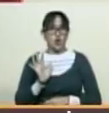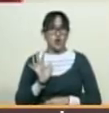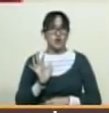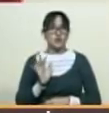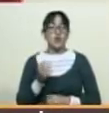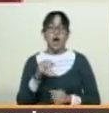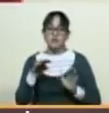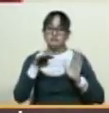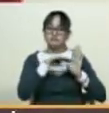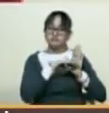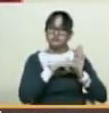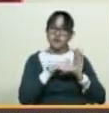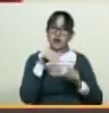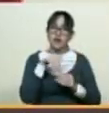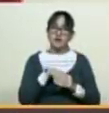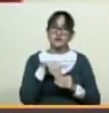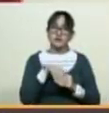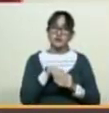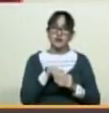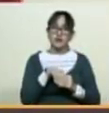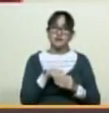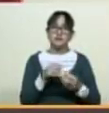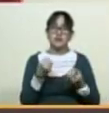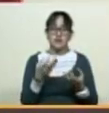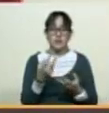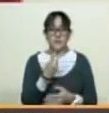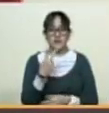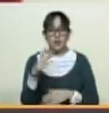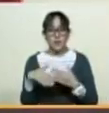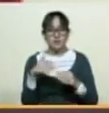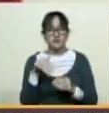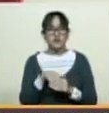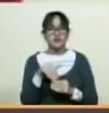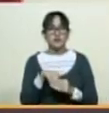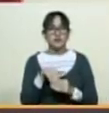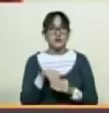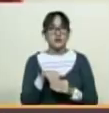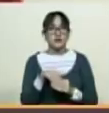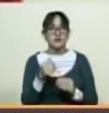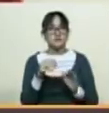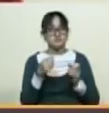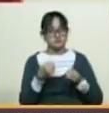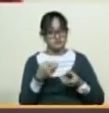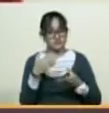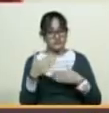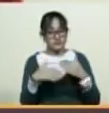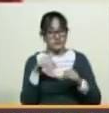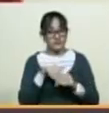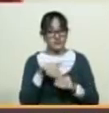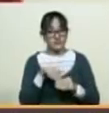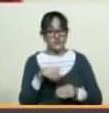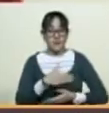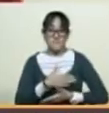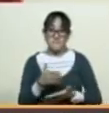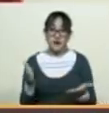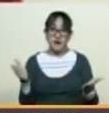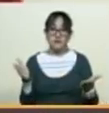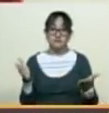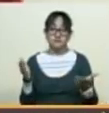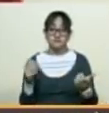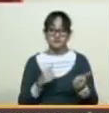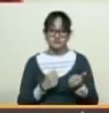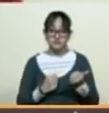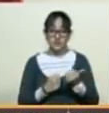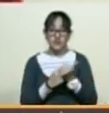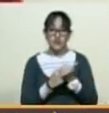Hay garantías electorales que hemos dado en 22 procesos electorales y estas garantías están siendo ampliadas y